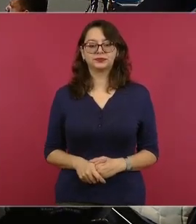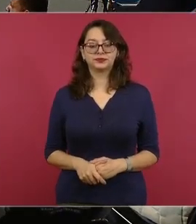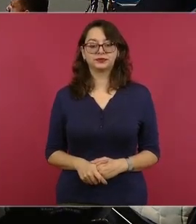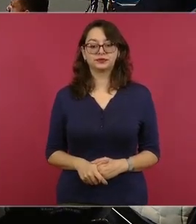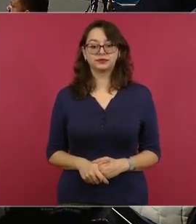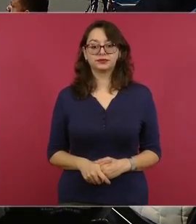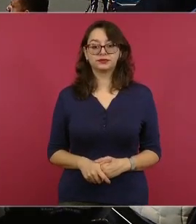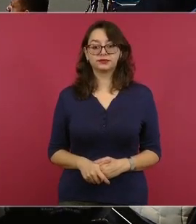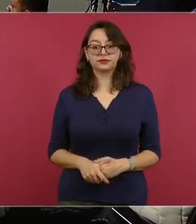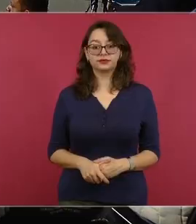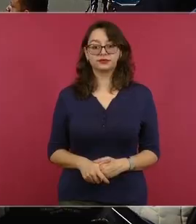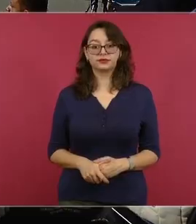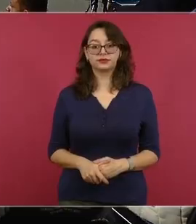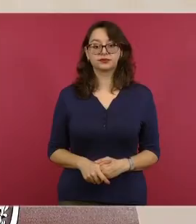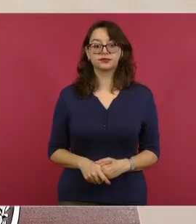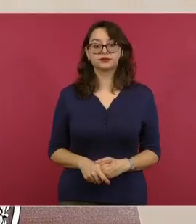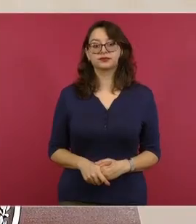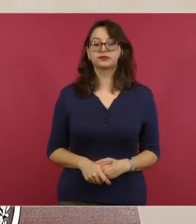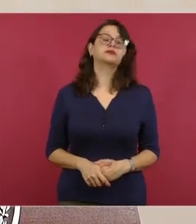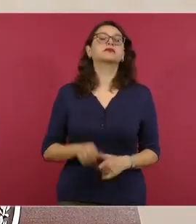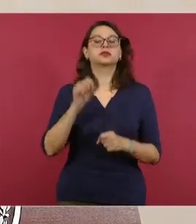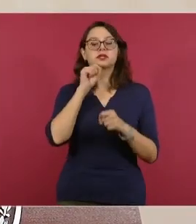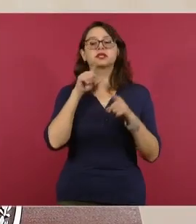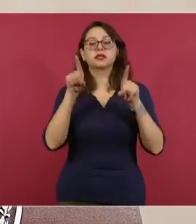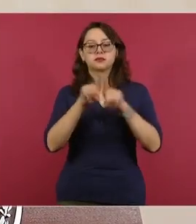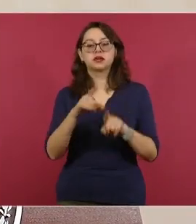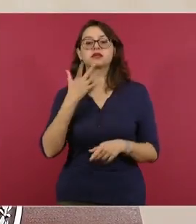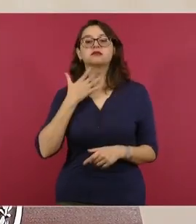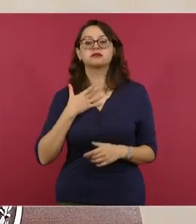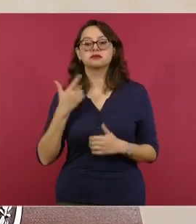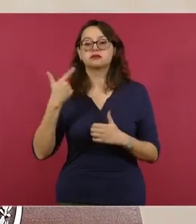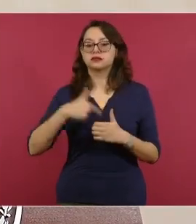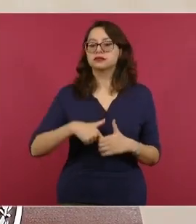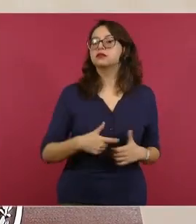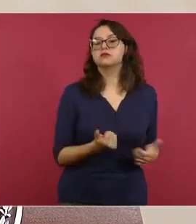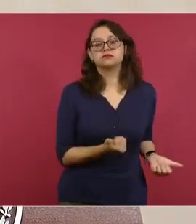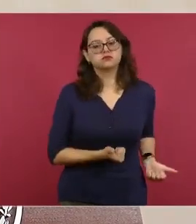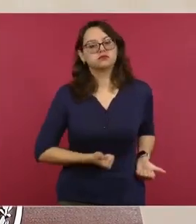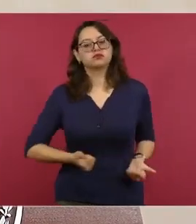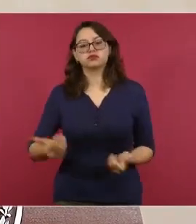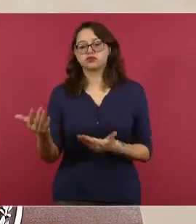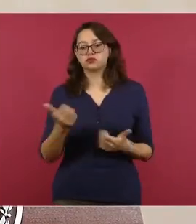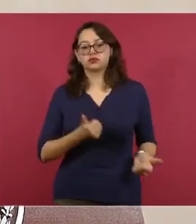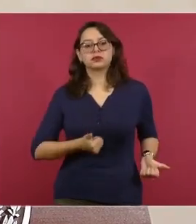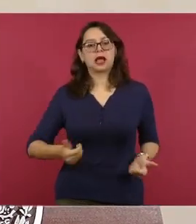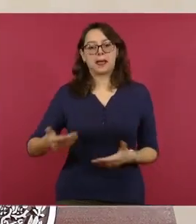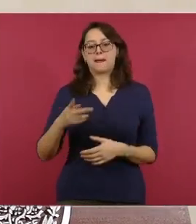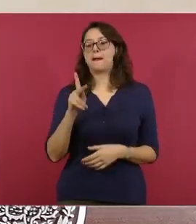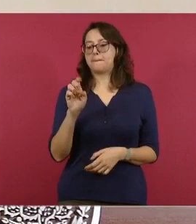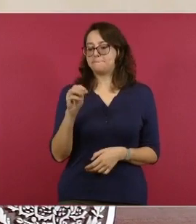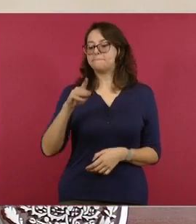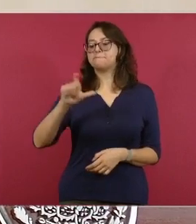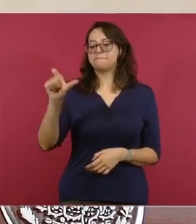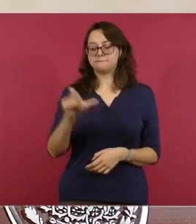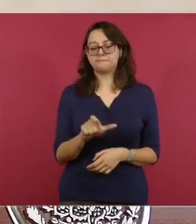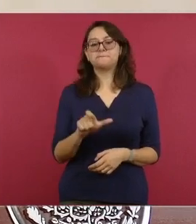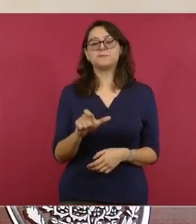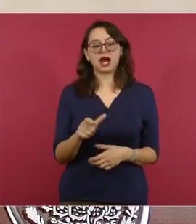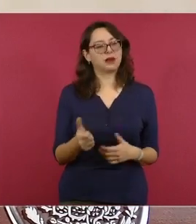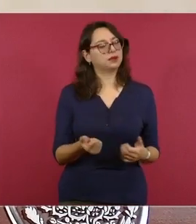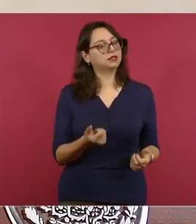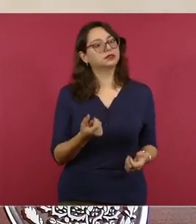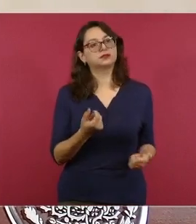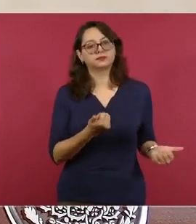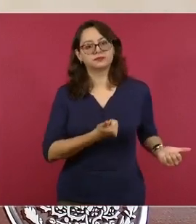Combustibles. Combustibles no van a faltar, no van a faltar. Ya hablé de que Pemex está